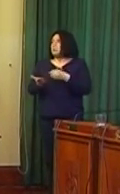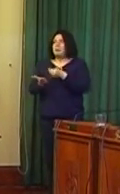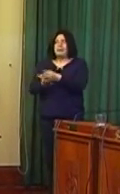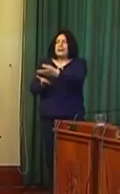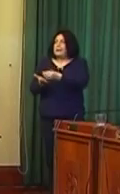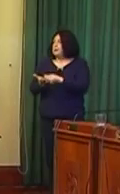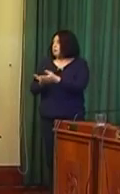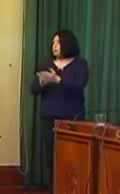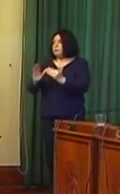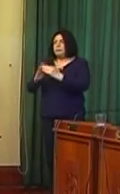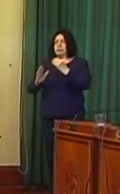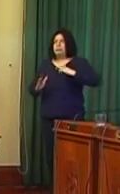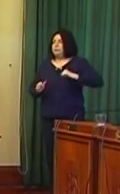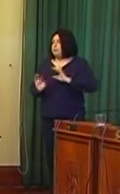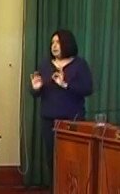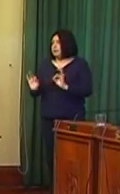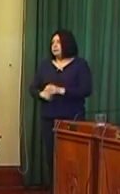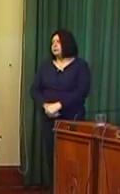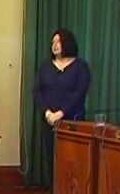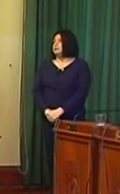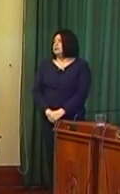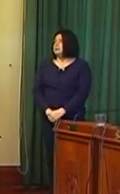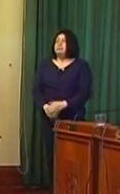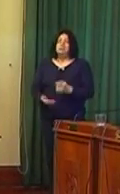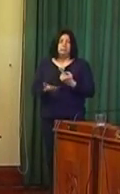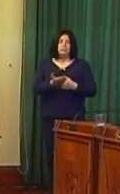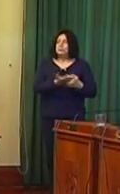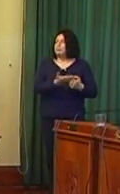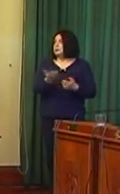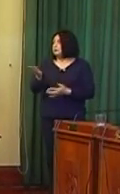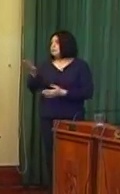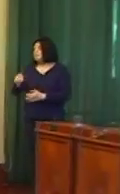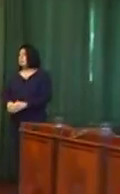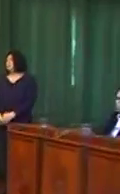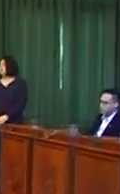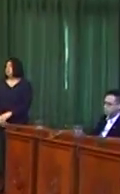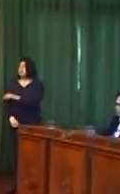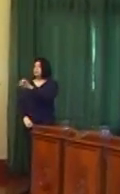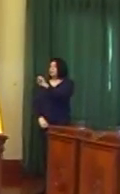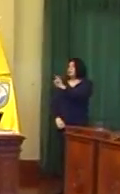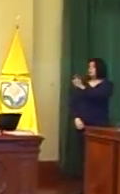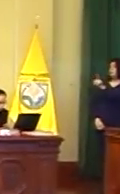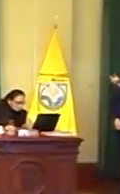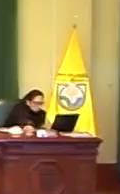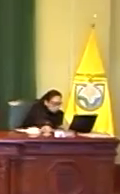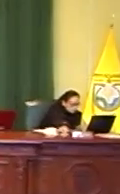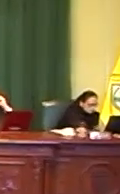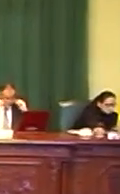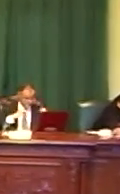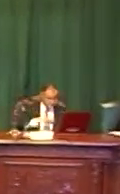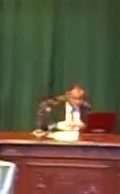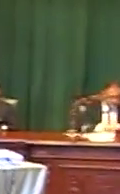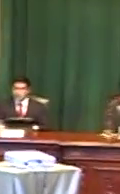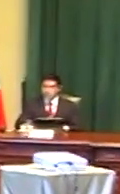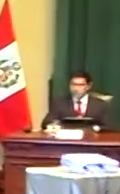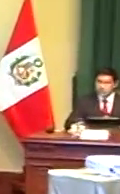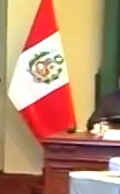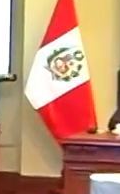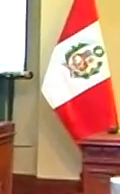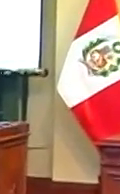gasto económico para la Municipalidad. Al debate. Señor Sousa, tiene el uso de la palabra. Buenos días a